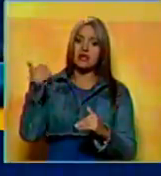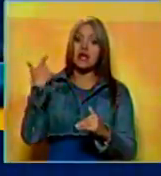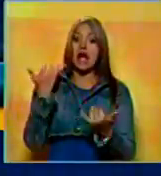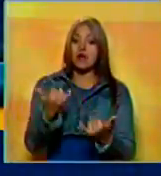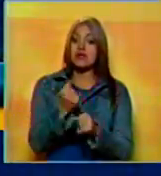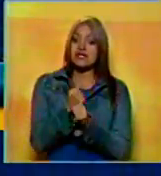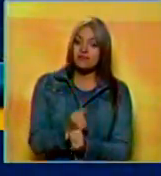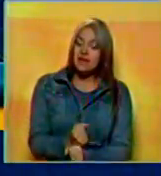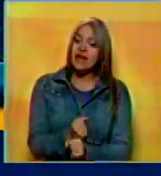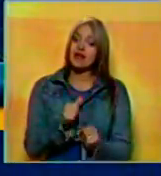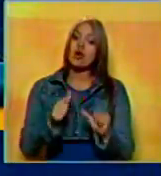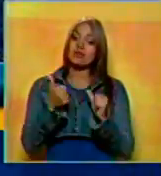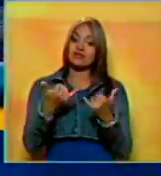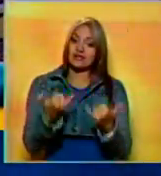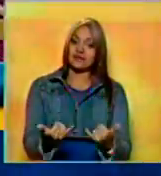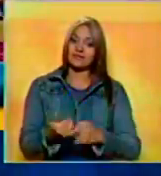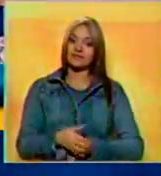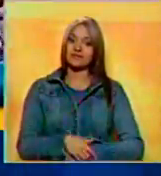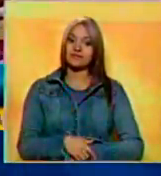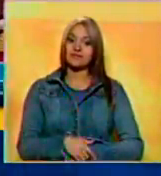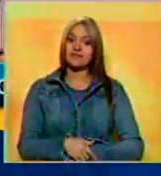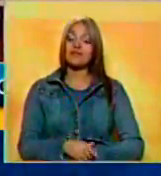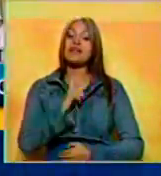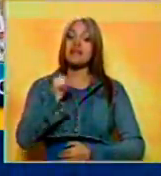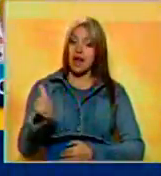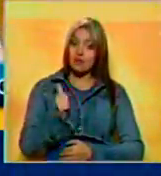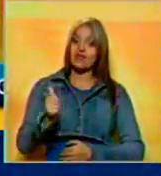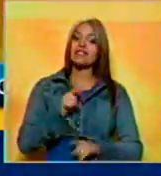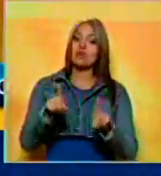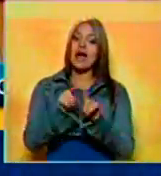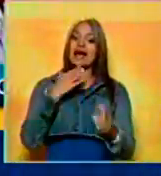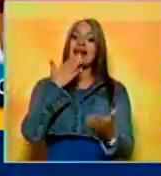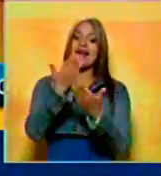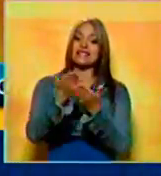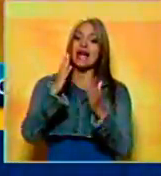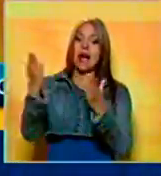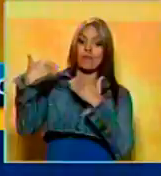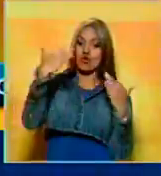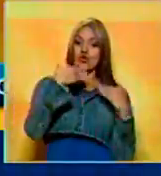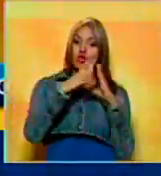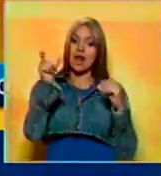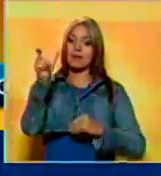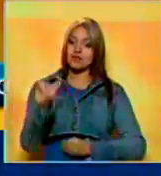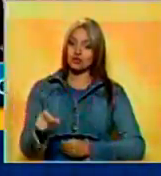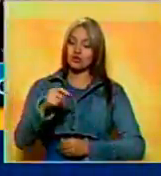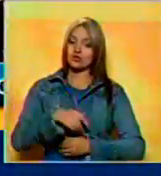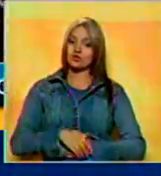esperando pues que comience la temporada. Abreu también aprovechó para agradecer el apoyo de los fanáticos.